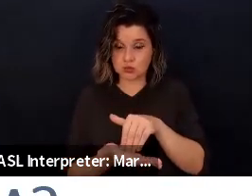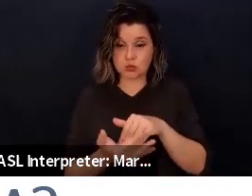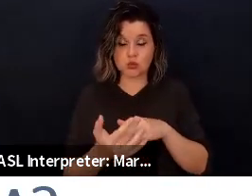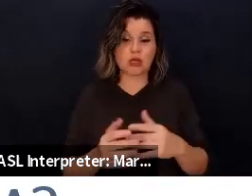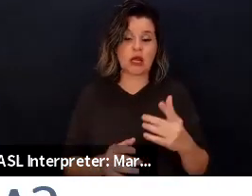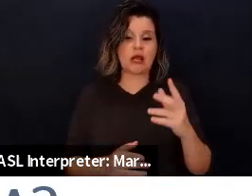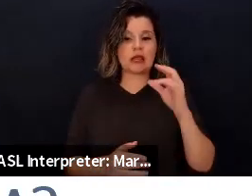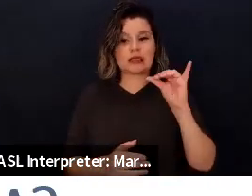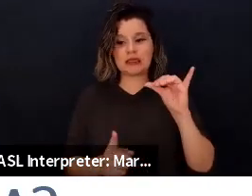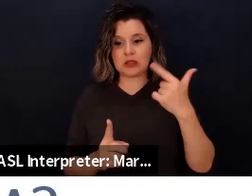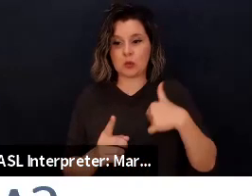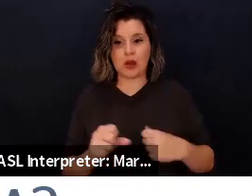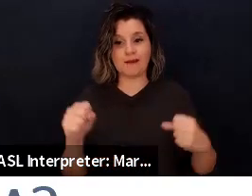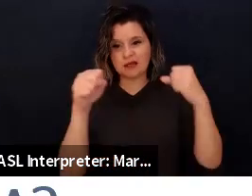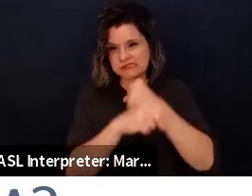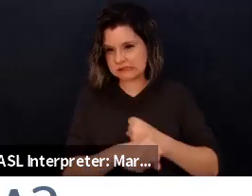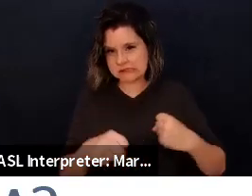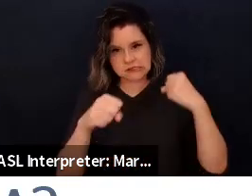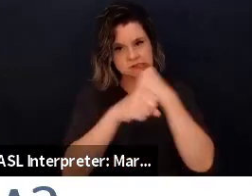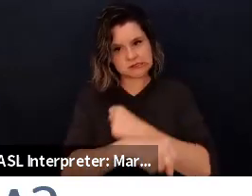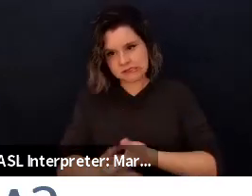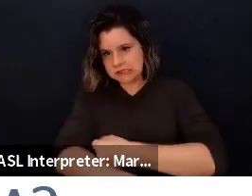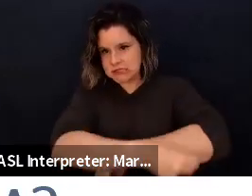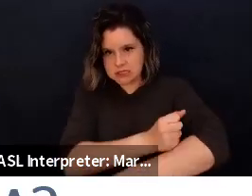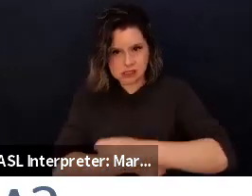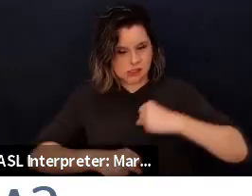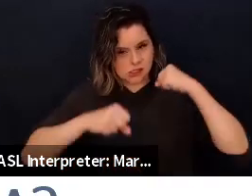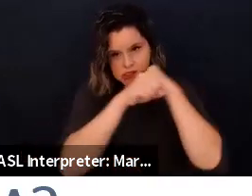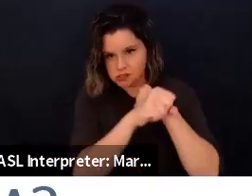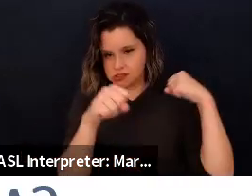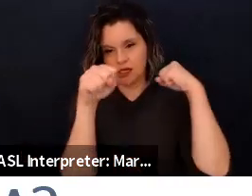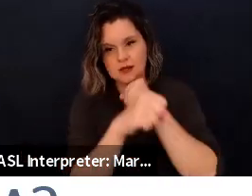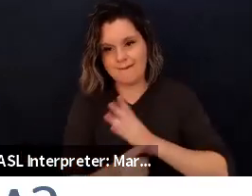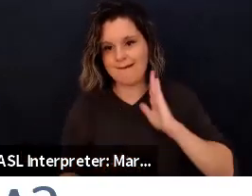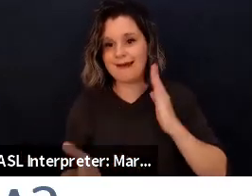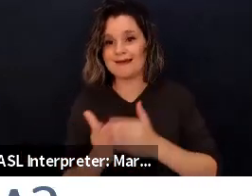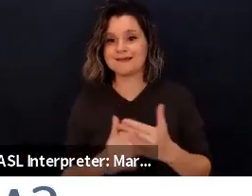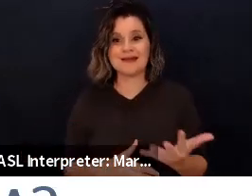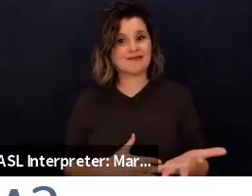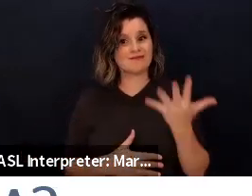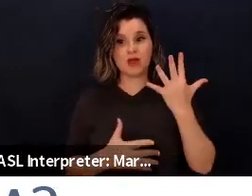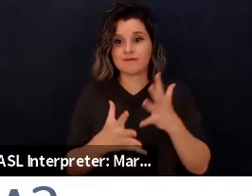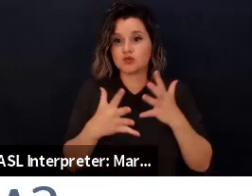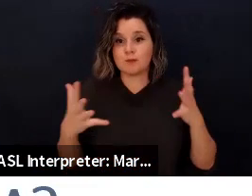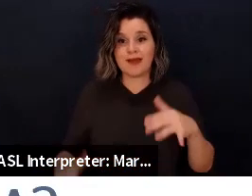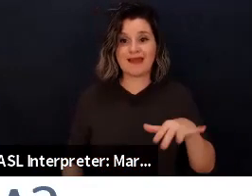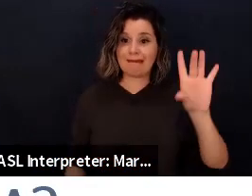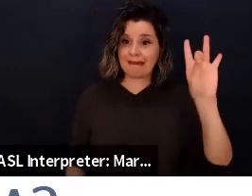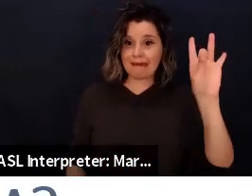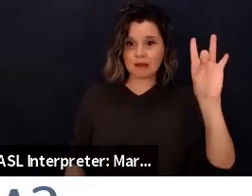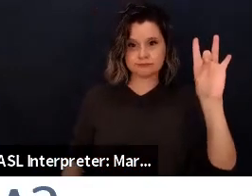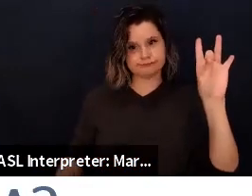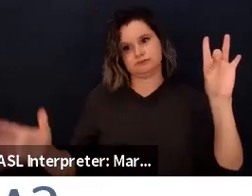cual lo estamos peleando con toda la fuerza que tenemos, porque 5 es demasiado, 8 es algo